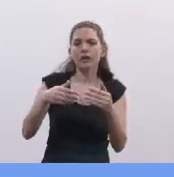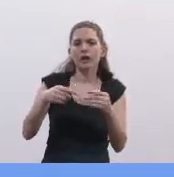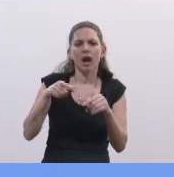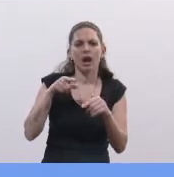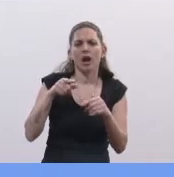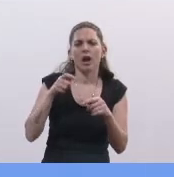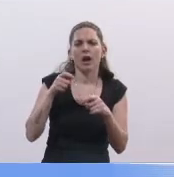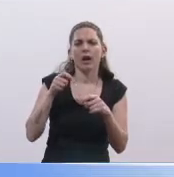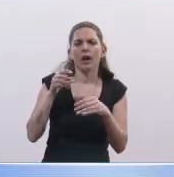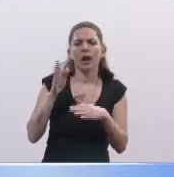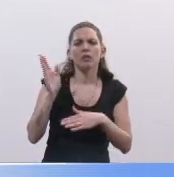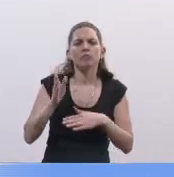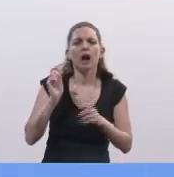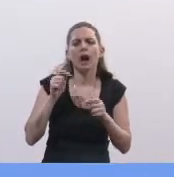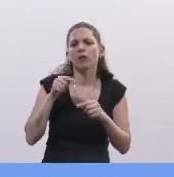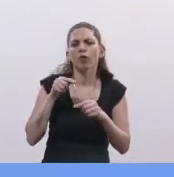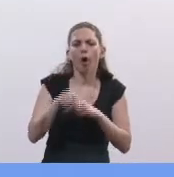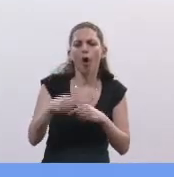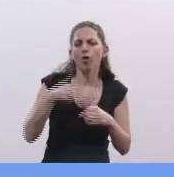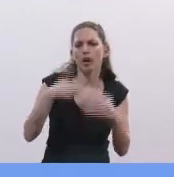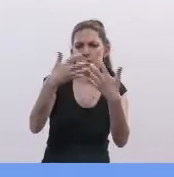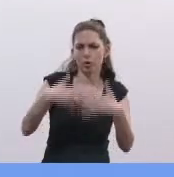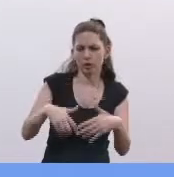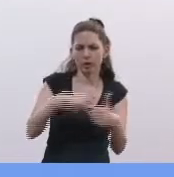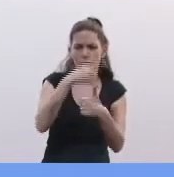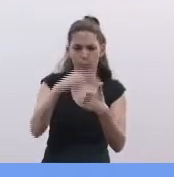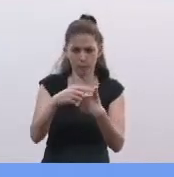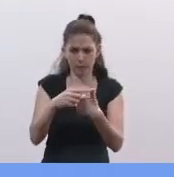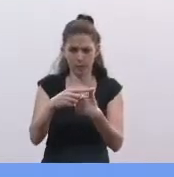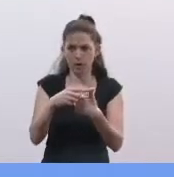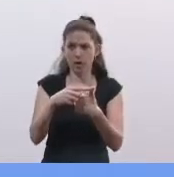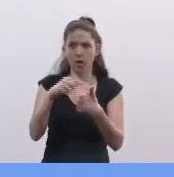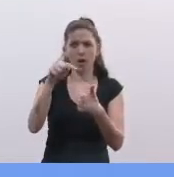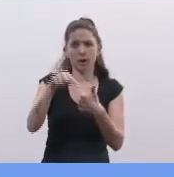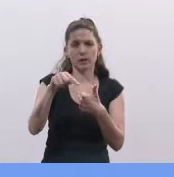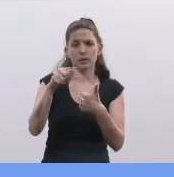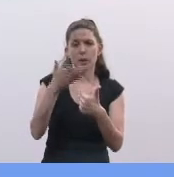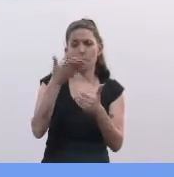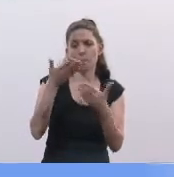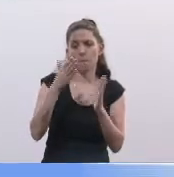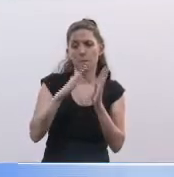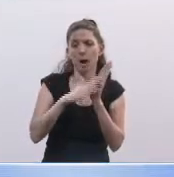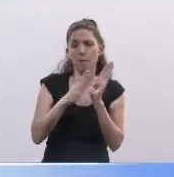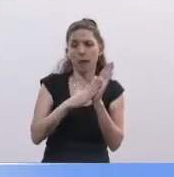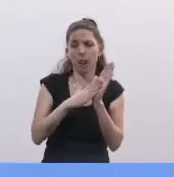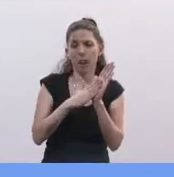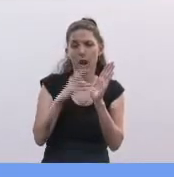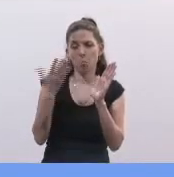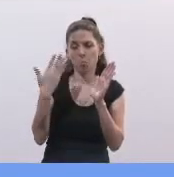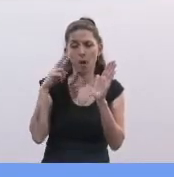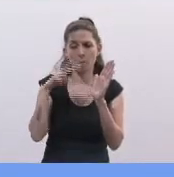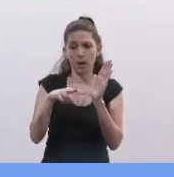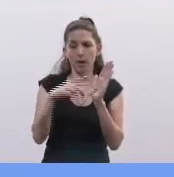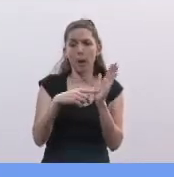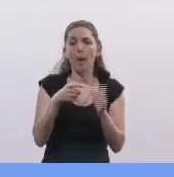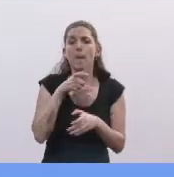hoy a la tarde mi proyecto. El primero es esto que ustedes, yo creo que lo pueden ver acá, es